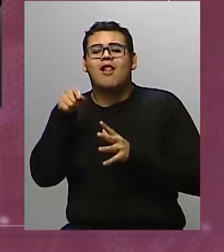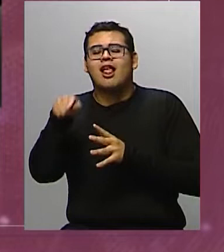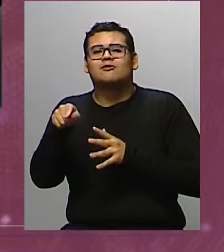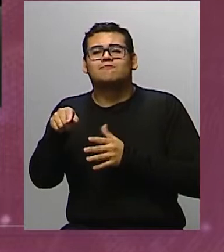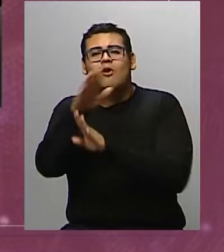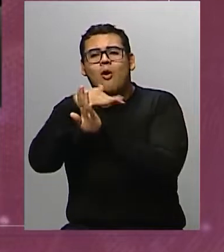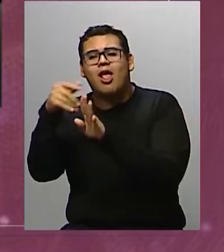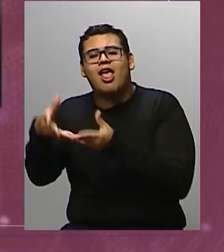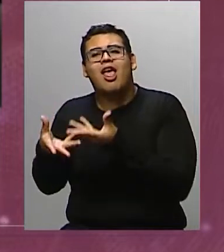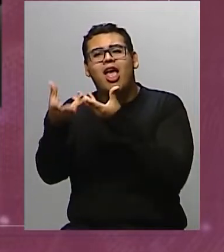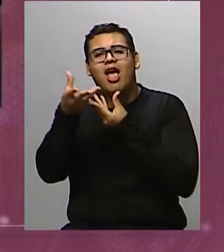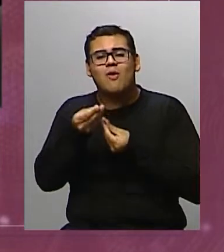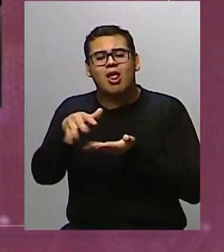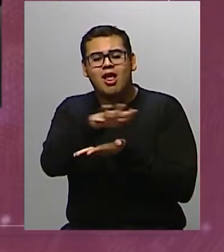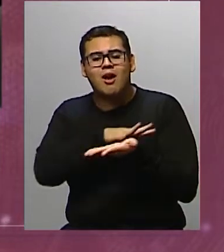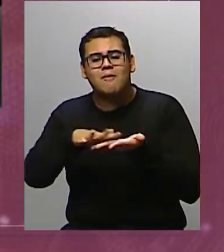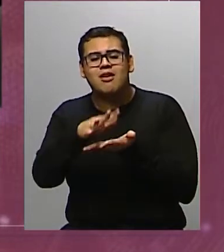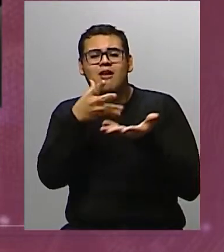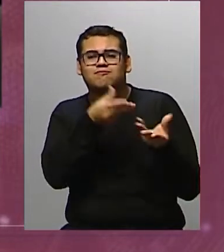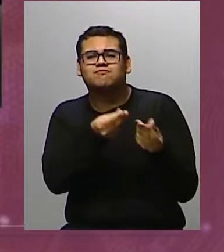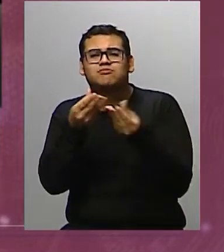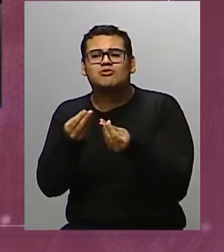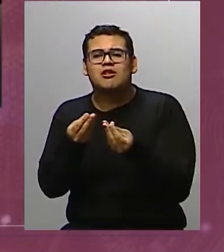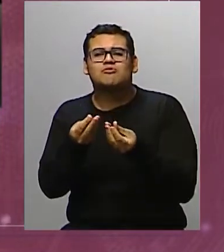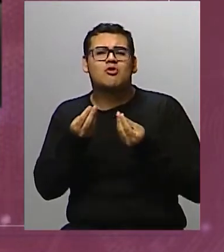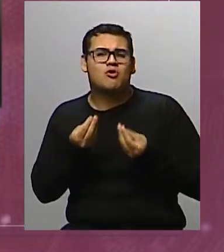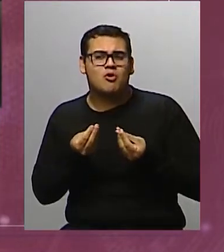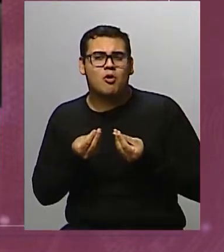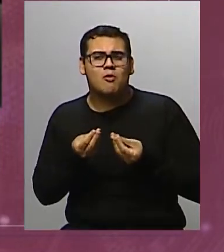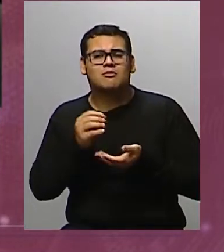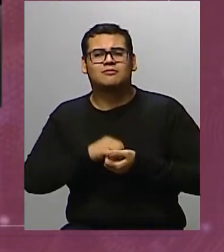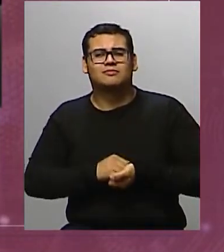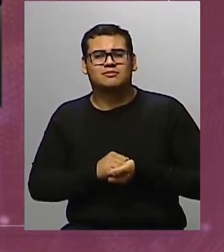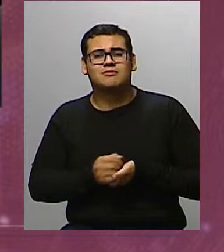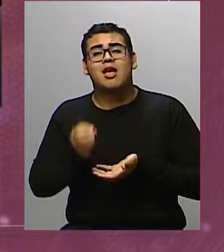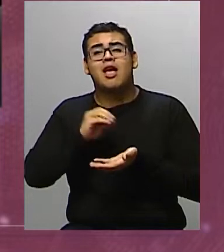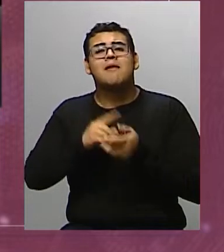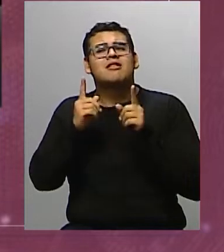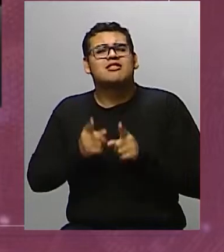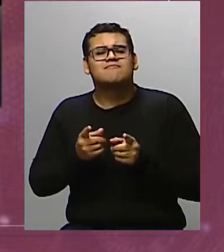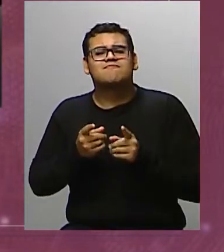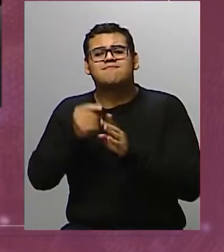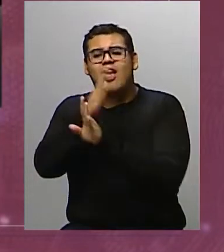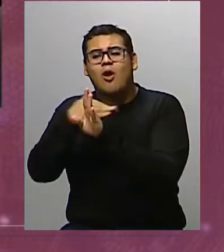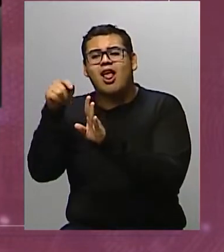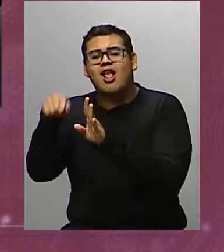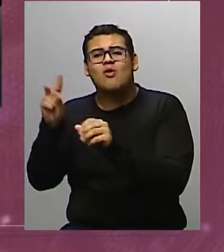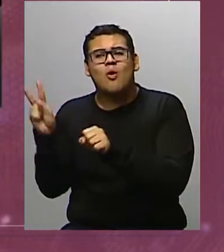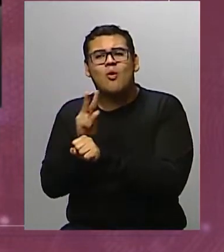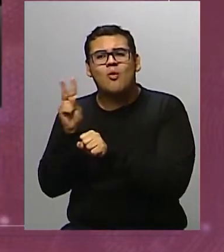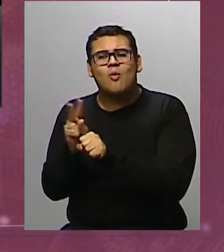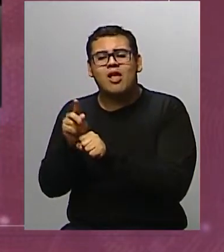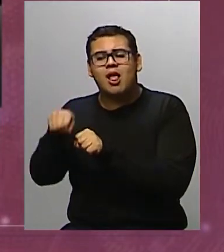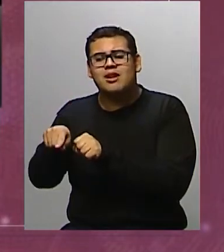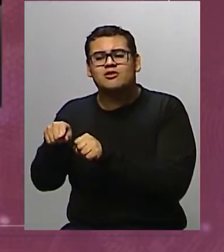estos humedales para la sociedad, para las comunidades, y de qué forma lo tendríamos que gestionar para poder